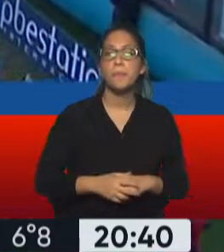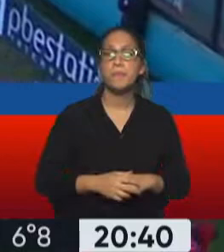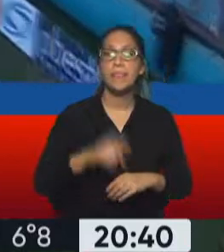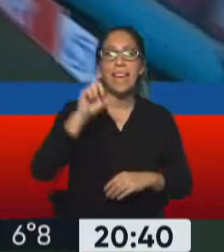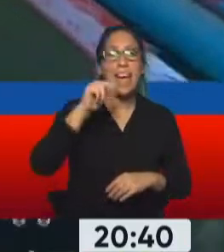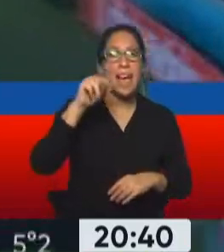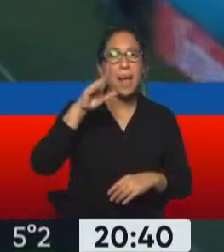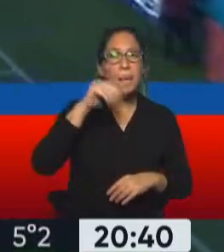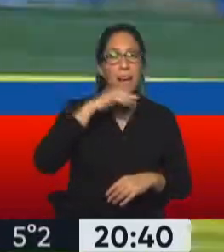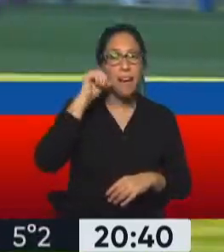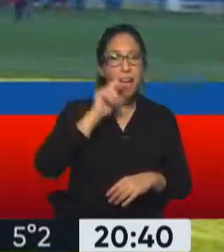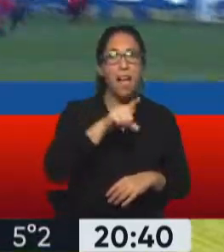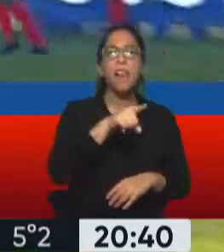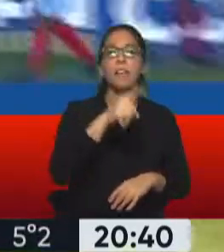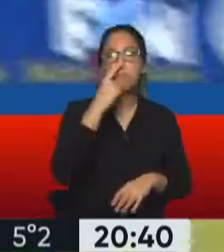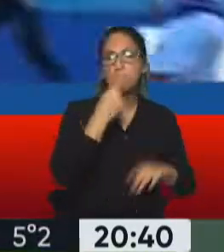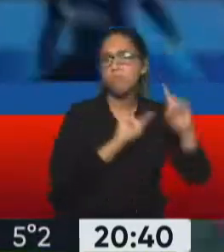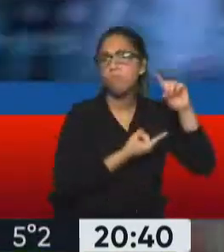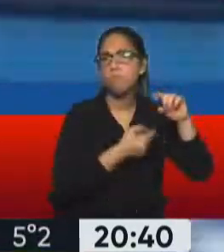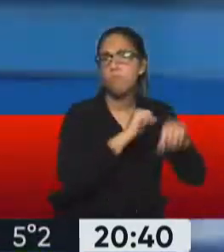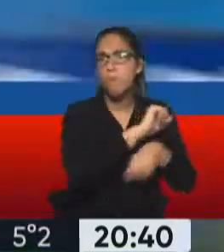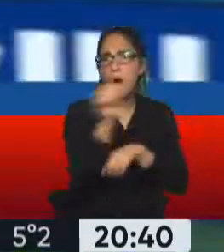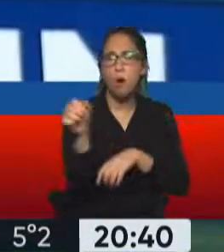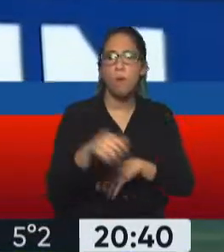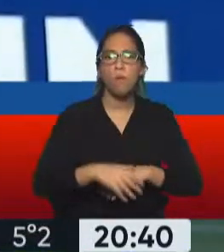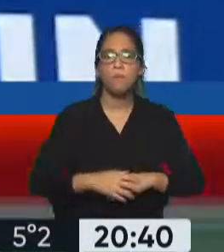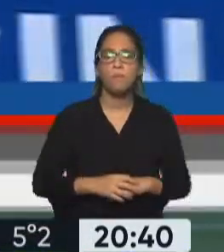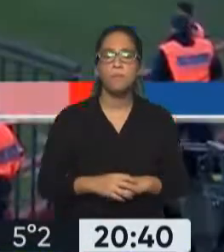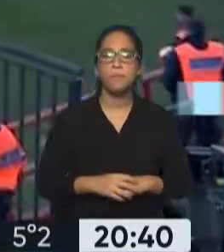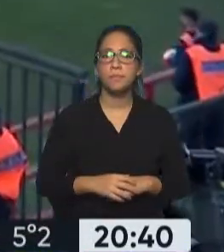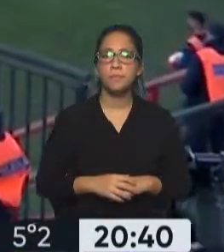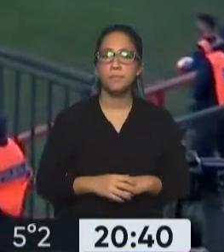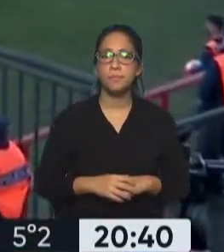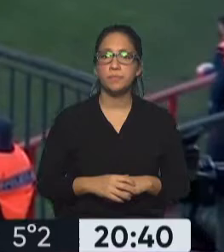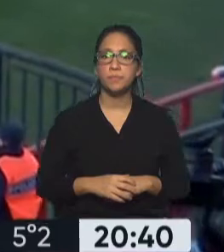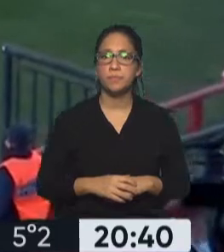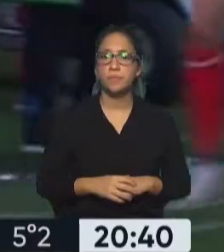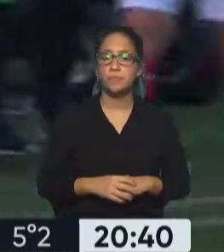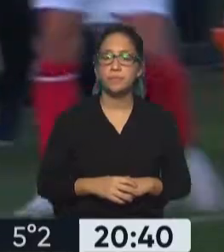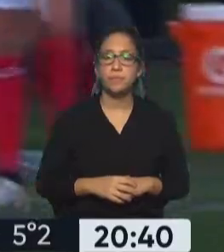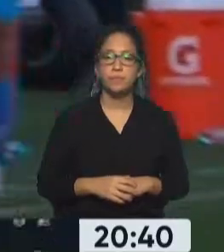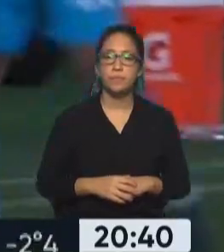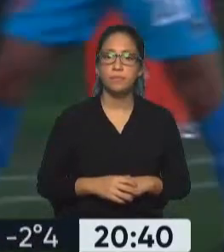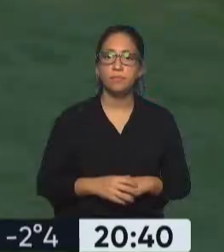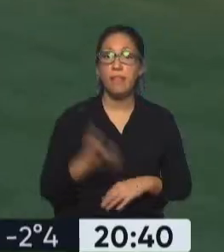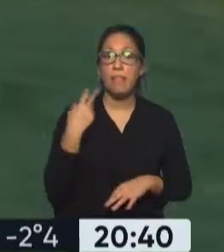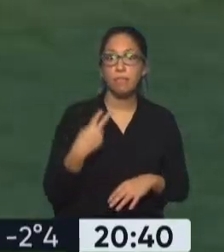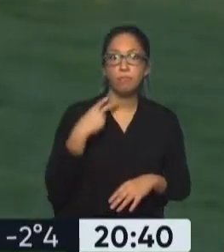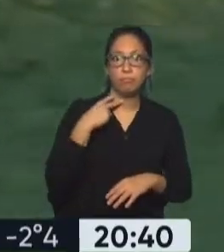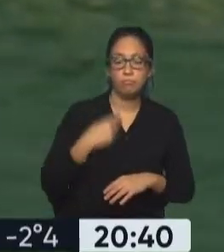Carabajal define de esta manera tras el centro de cabeza. Posteriormente fue expulsado.